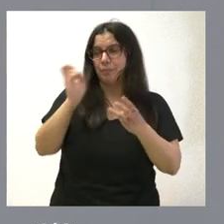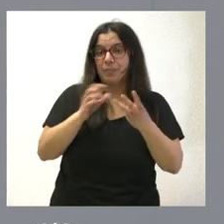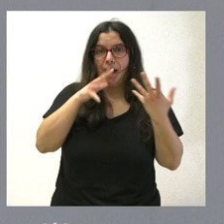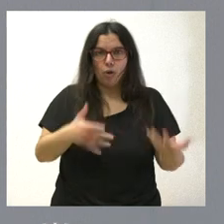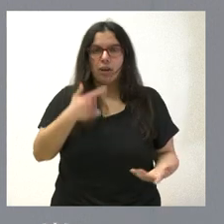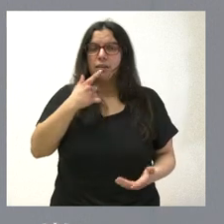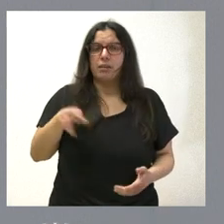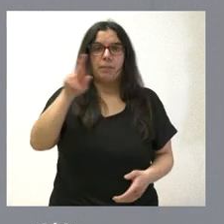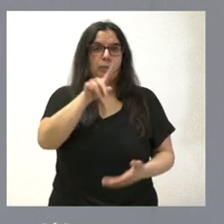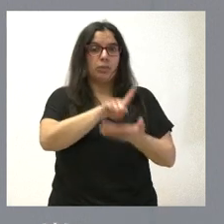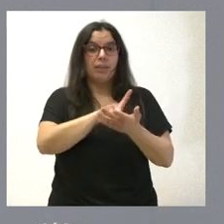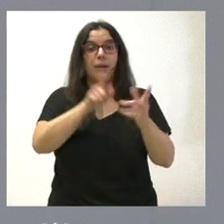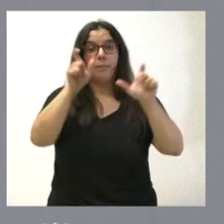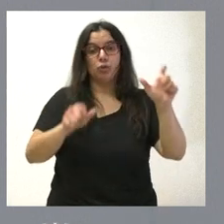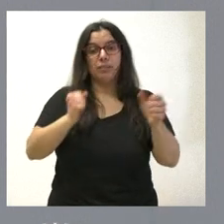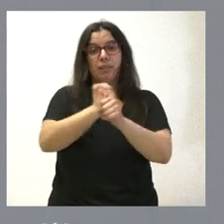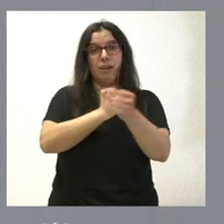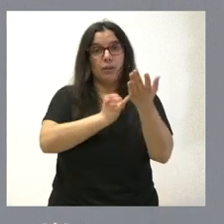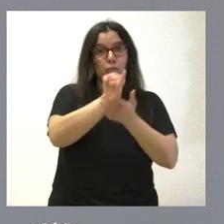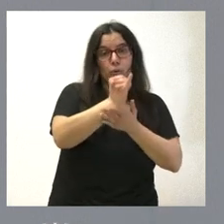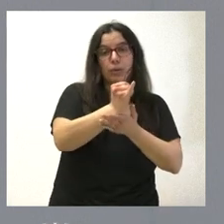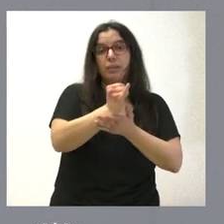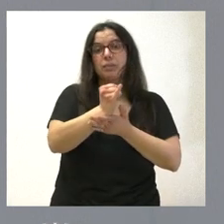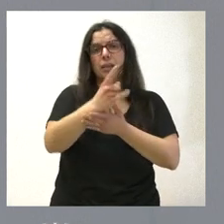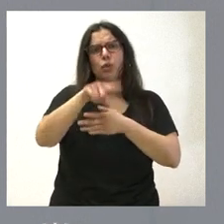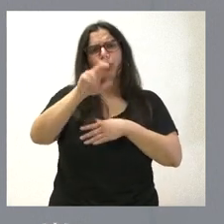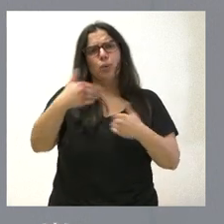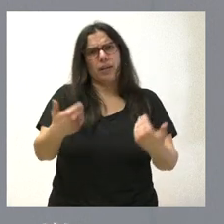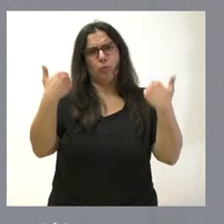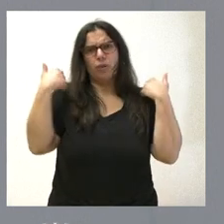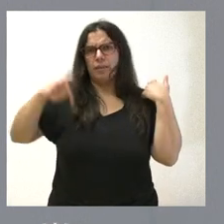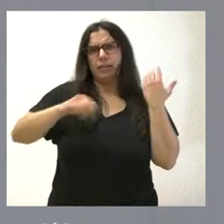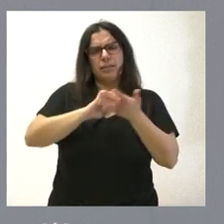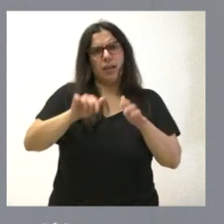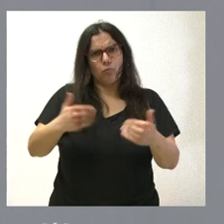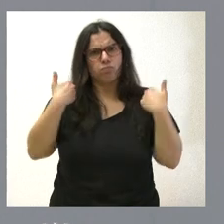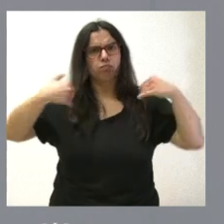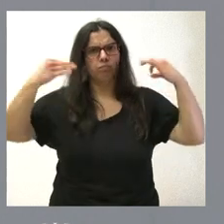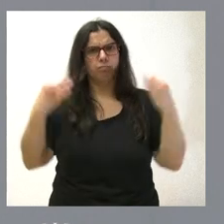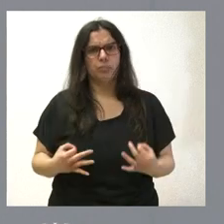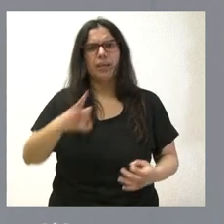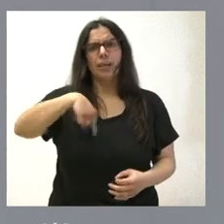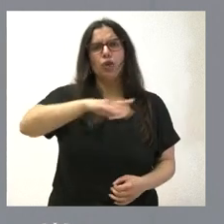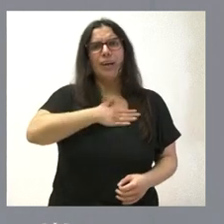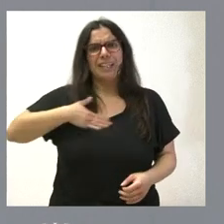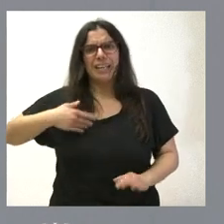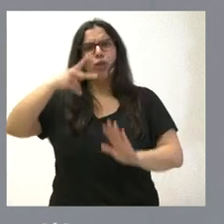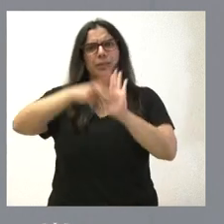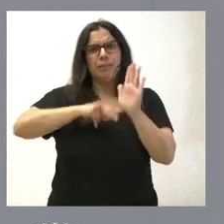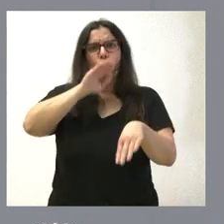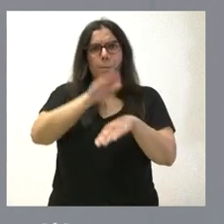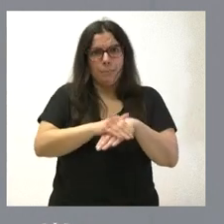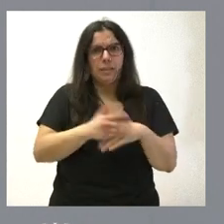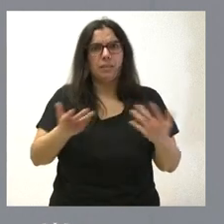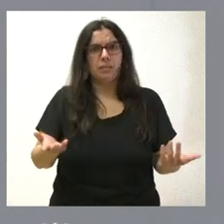momento los agricultores son agricultores muy responsables en Castilla de León son agricultores que quieren cumplir la normativa son